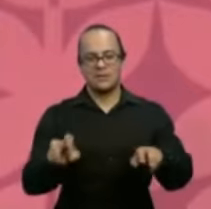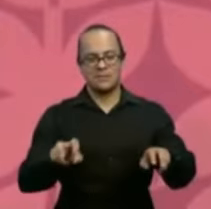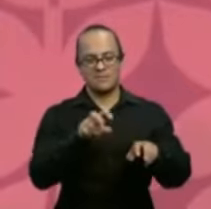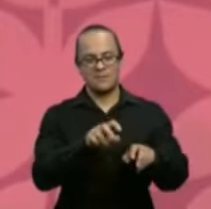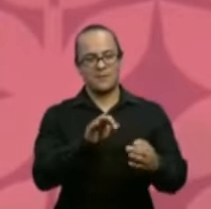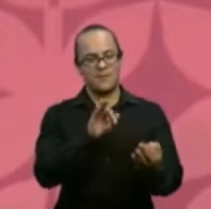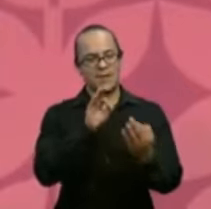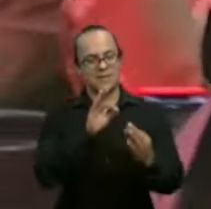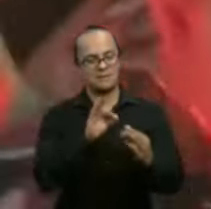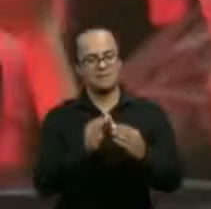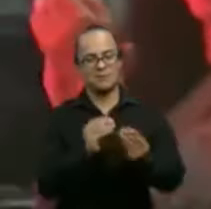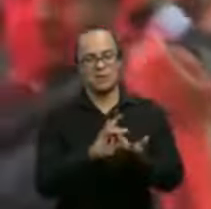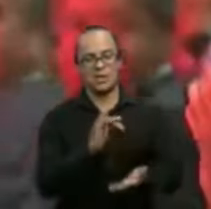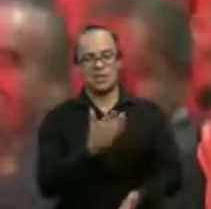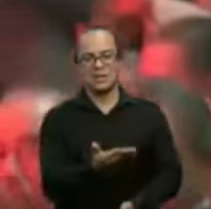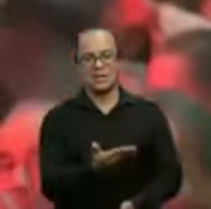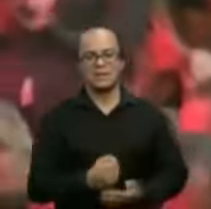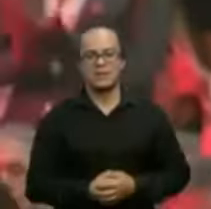así